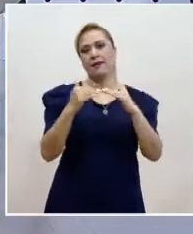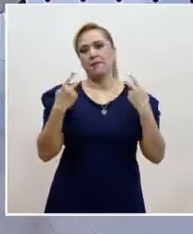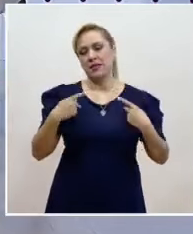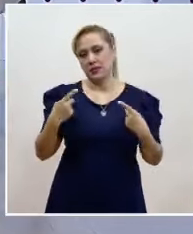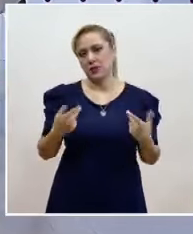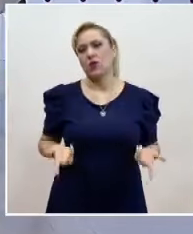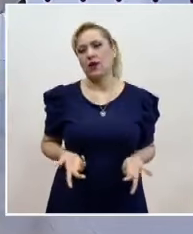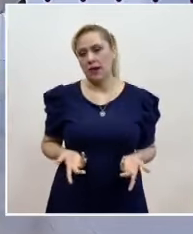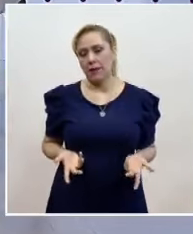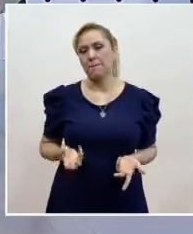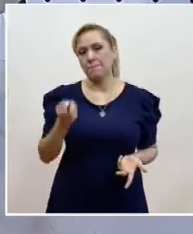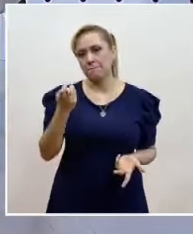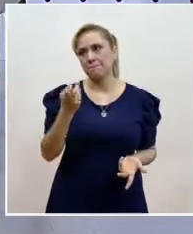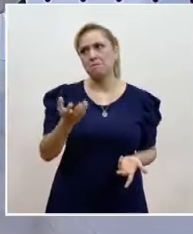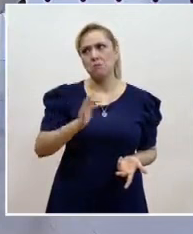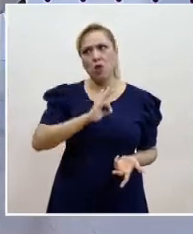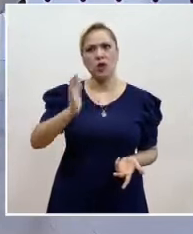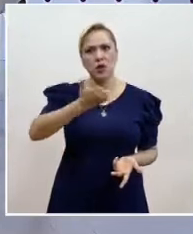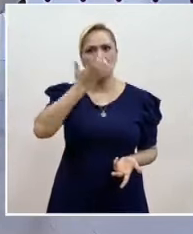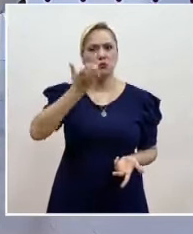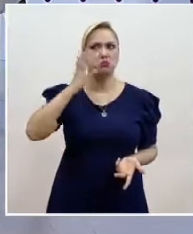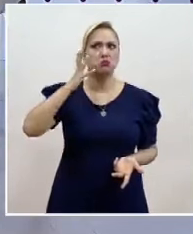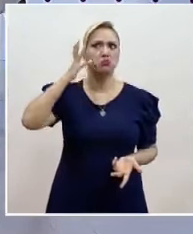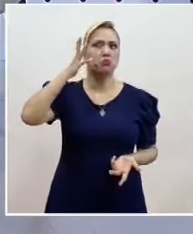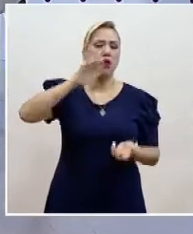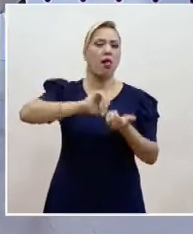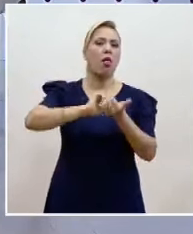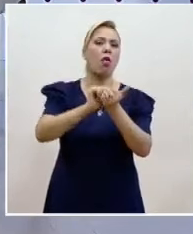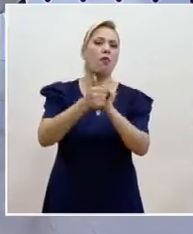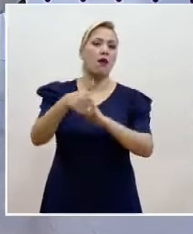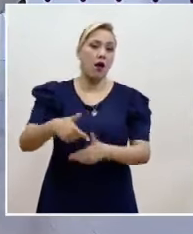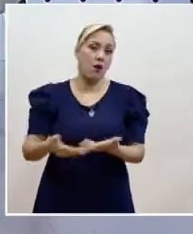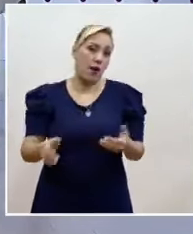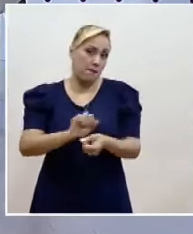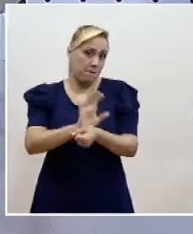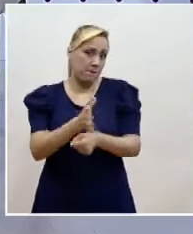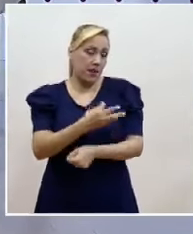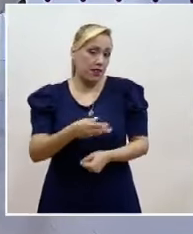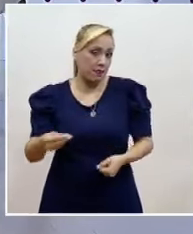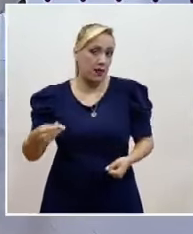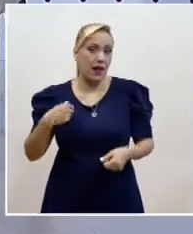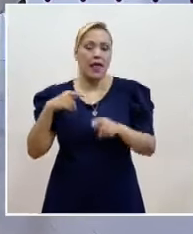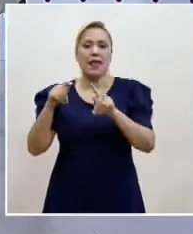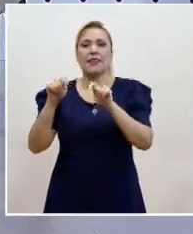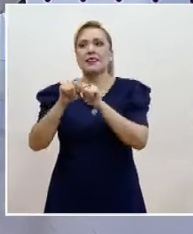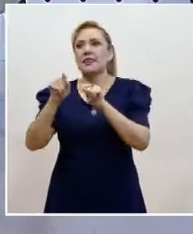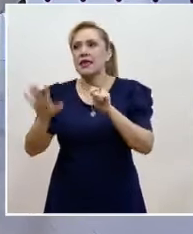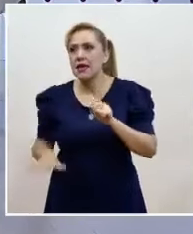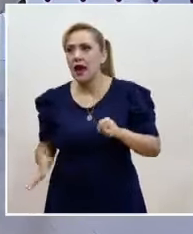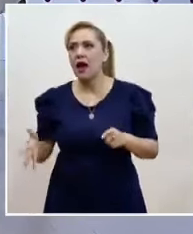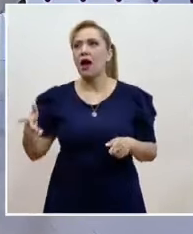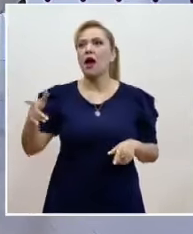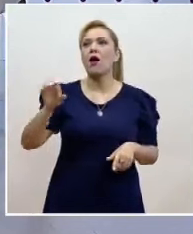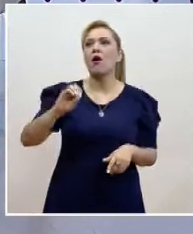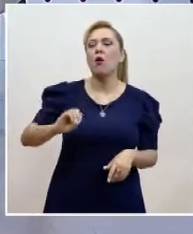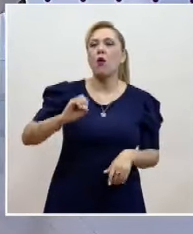común de lo que creemos. Si hoy en día con la pandemia nuestras tías Claro. de mayor edad pueden hacer